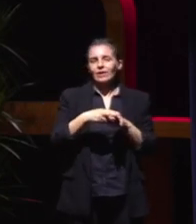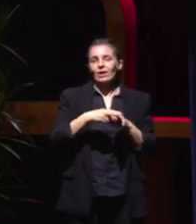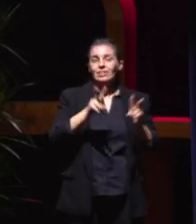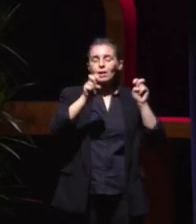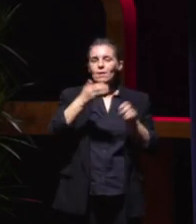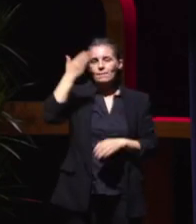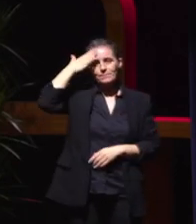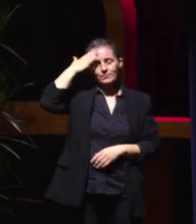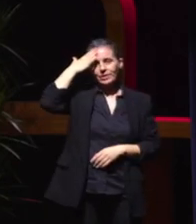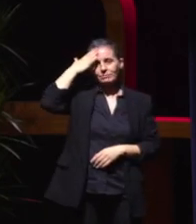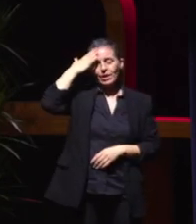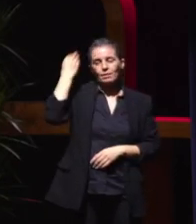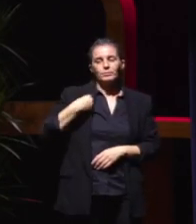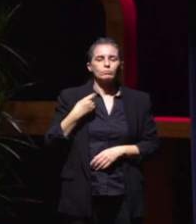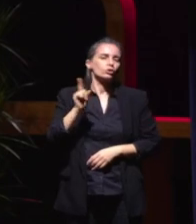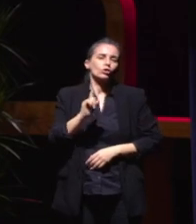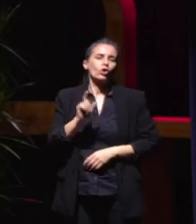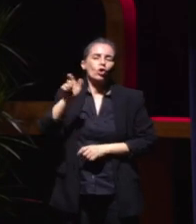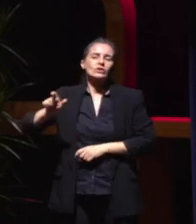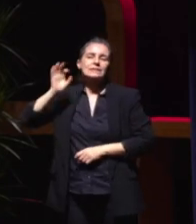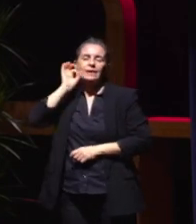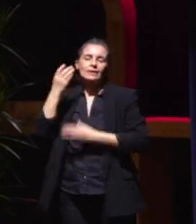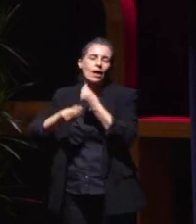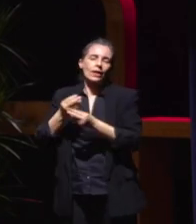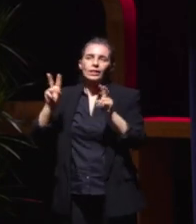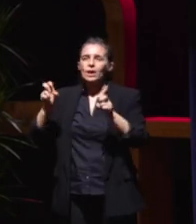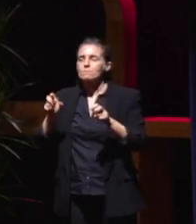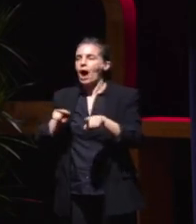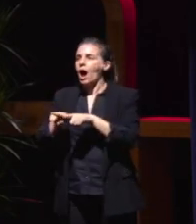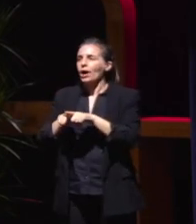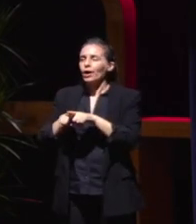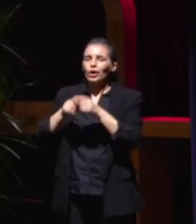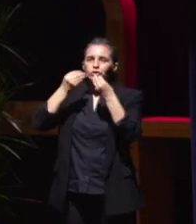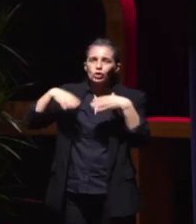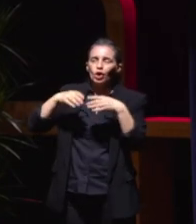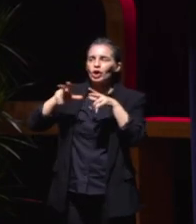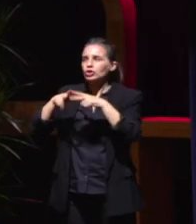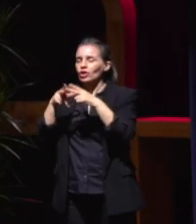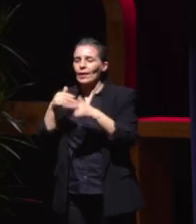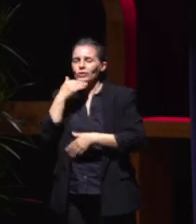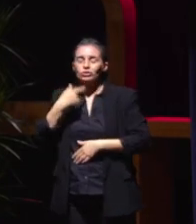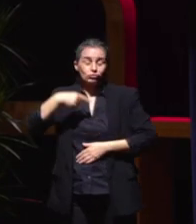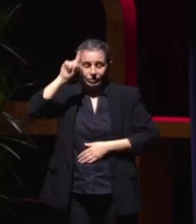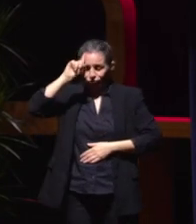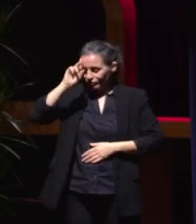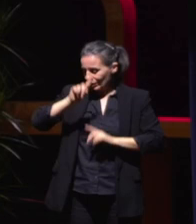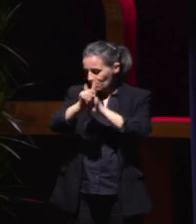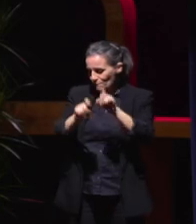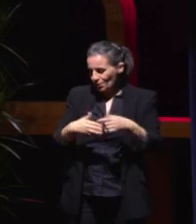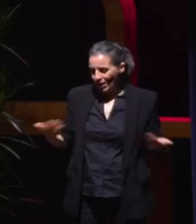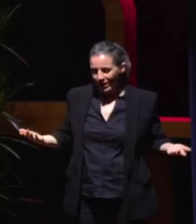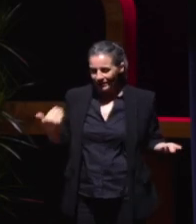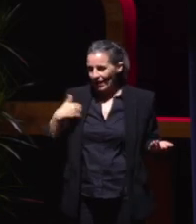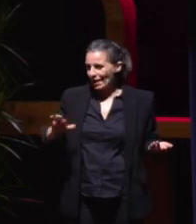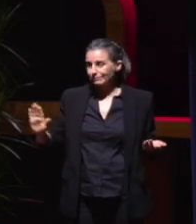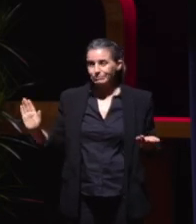y no eso lo que las chicas hacen de Crónica social y tal entonces pues ya no sé ni lo que te iba a preguntar está abierto tantos